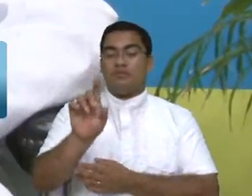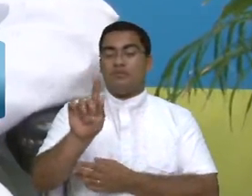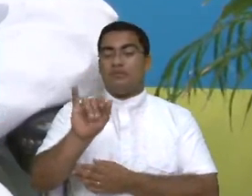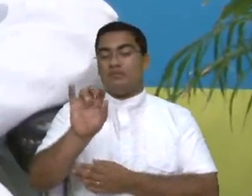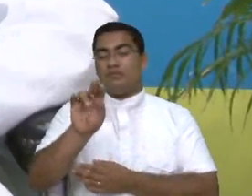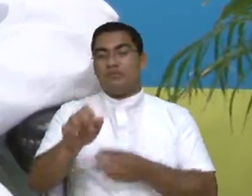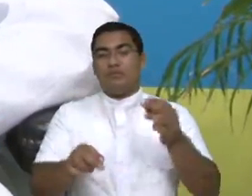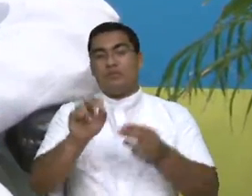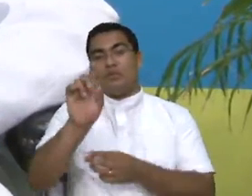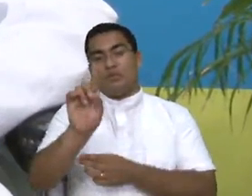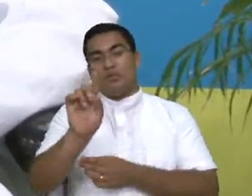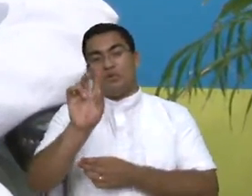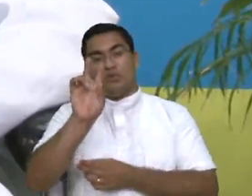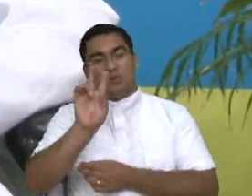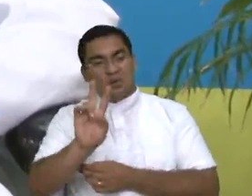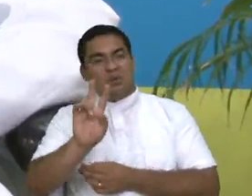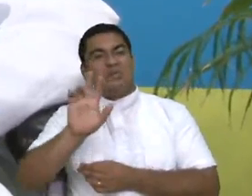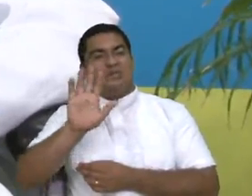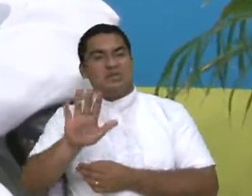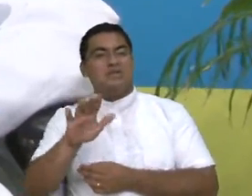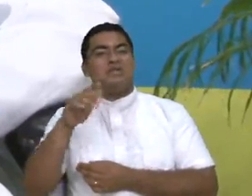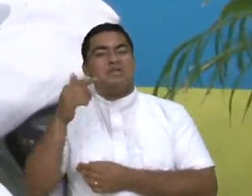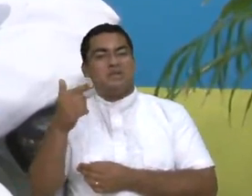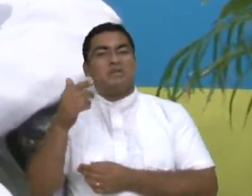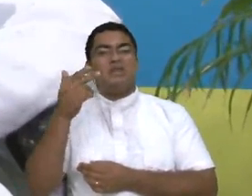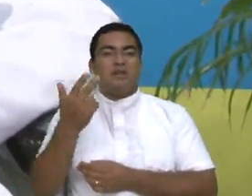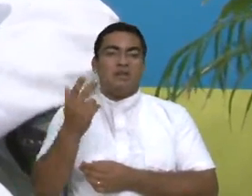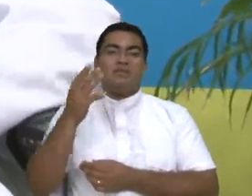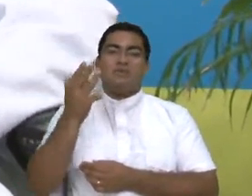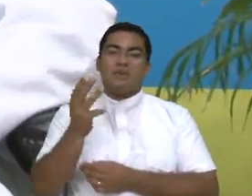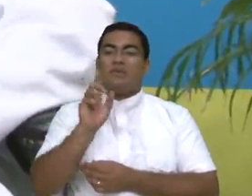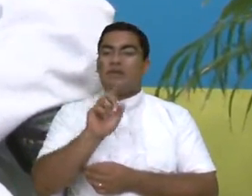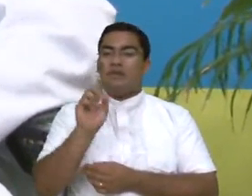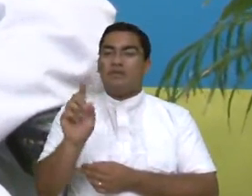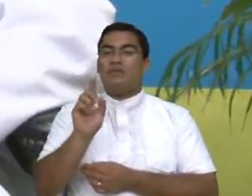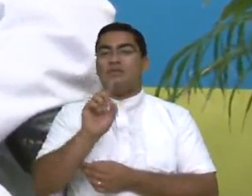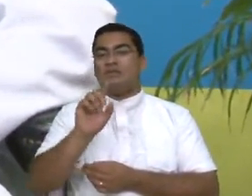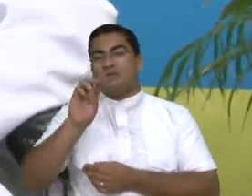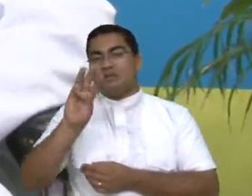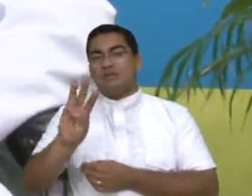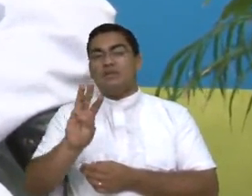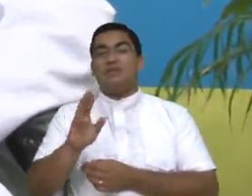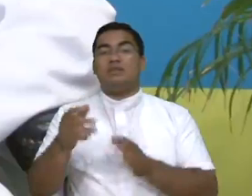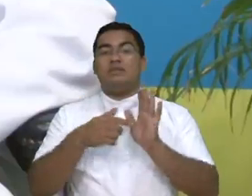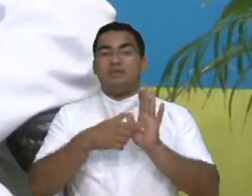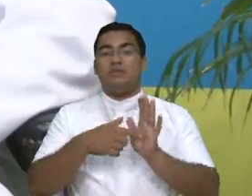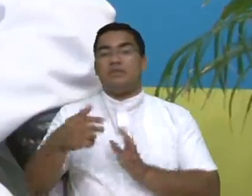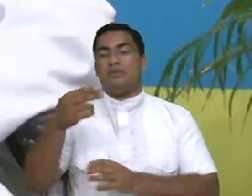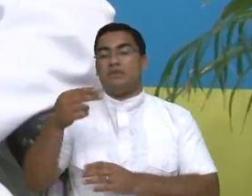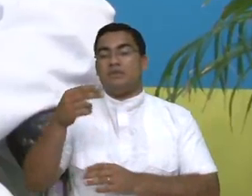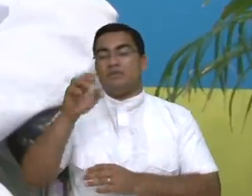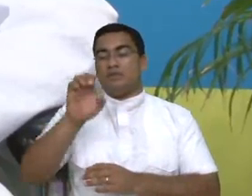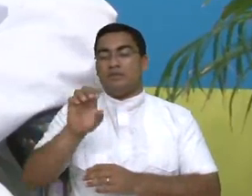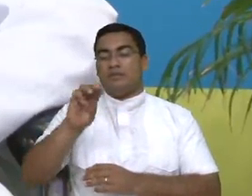1, 2, 5, 7, 8, 9, 11, 12, 13. Entonces, en el caso de las hemofilias están implicadas